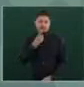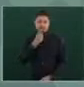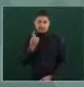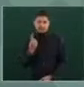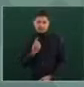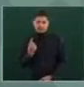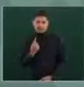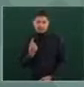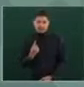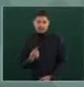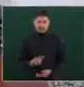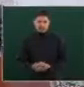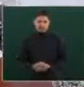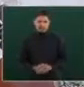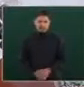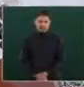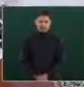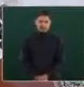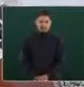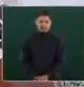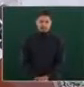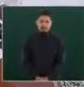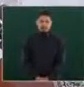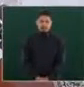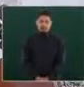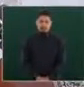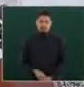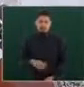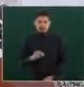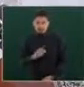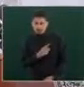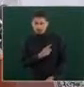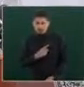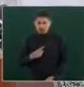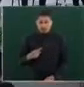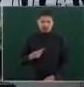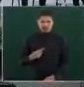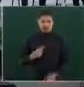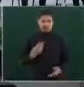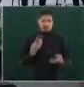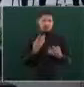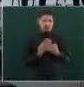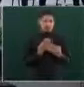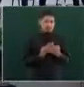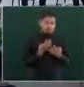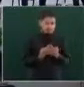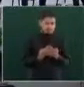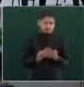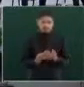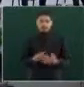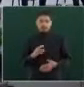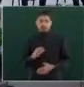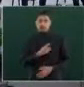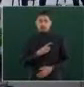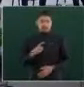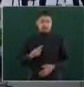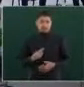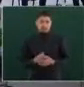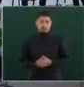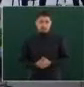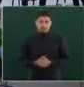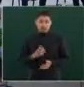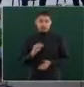of family de la mente muchísimas gracias muy buenos días muy buenos días y muchísimas gracias por la invitación